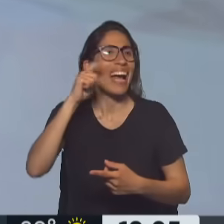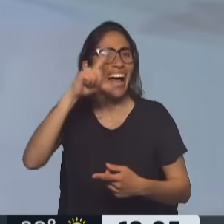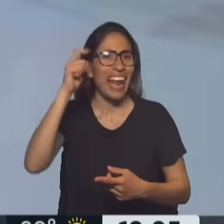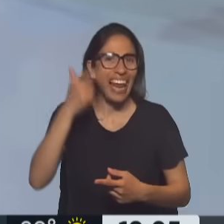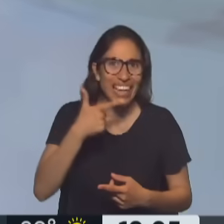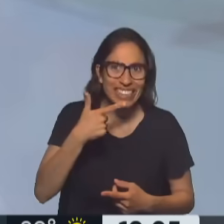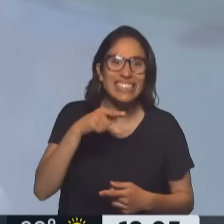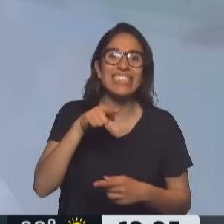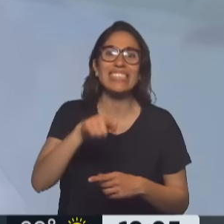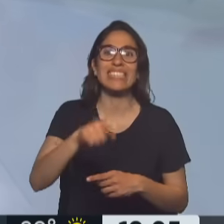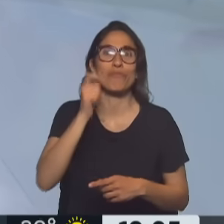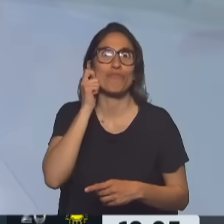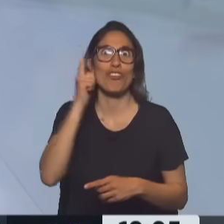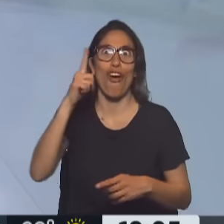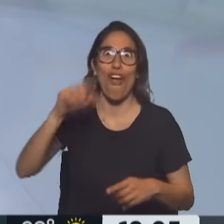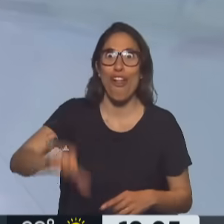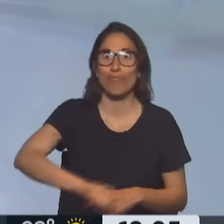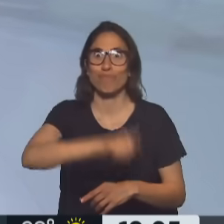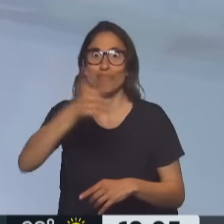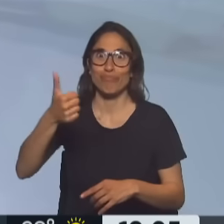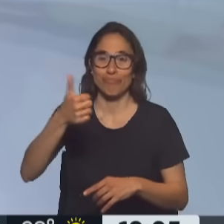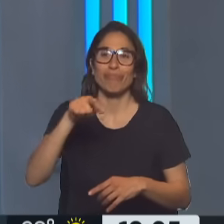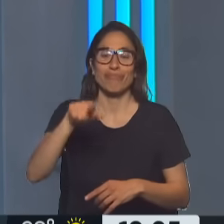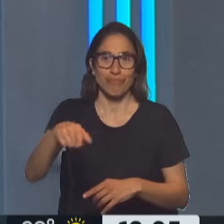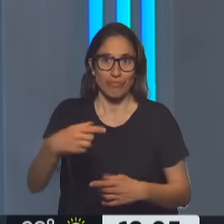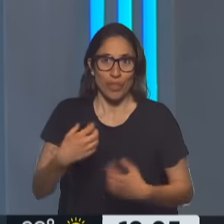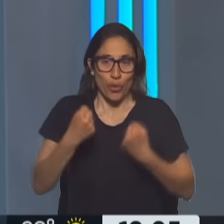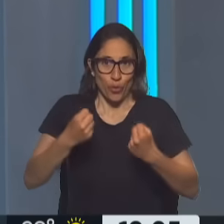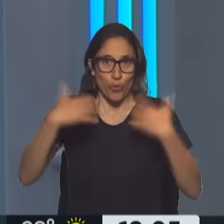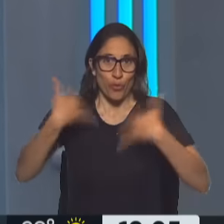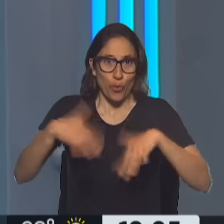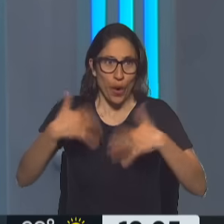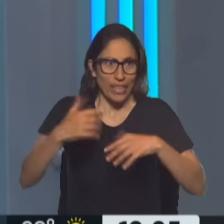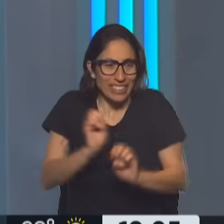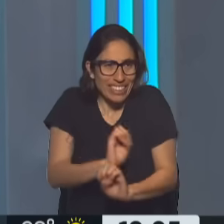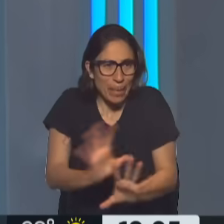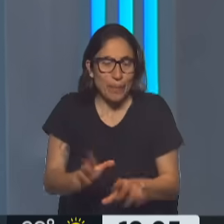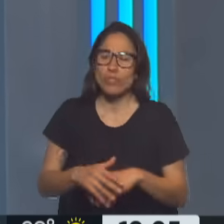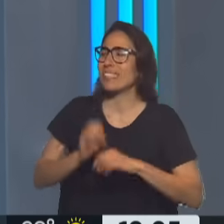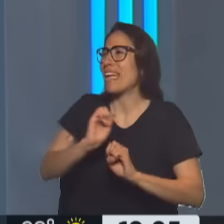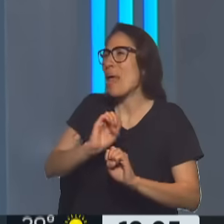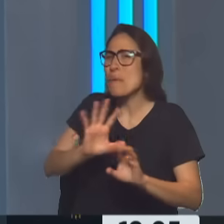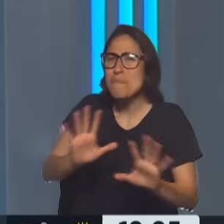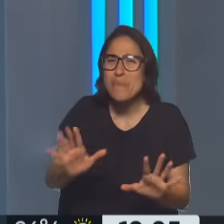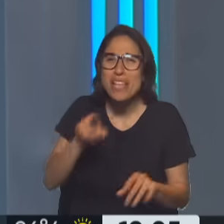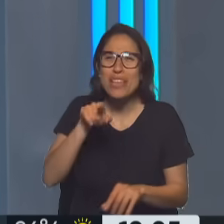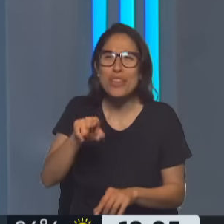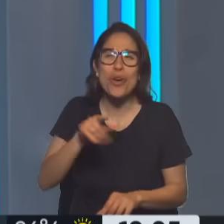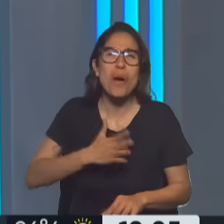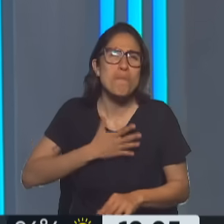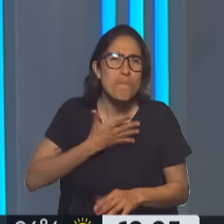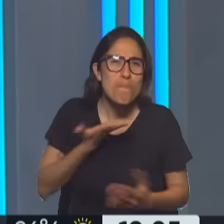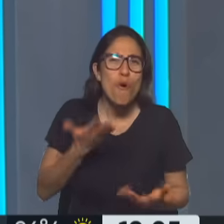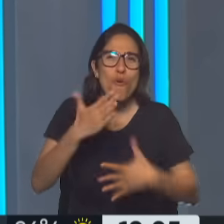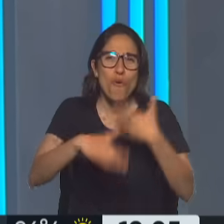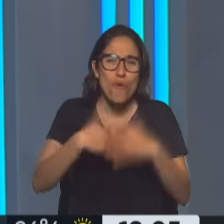la garra, como siempre decimos. Tremendo, ¿no? Cuando el amor propio puede más. Después de ir evolucionando, qué lejos